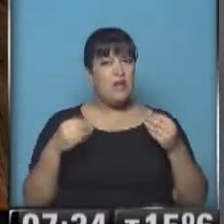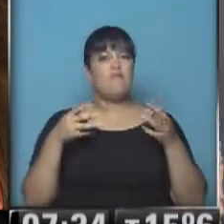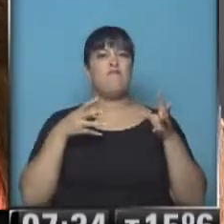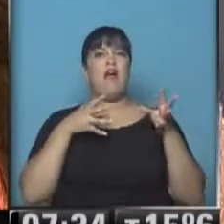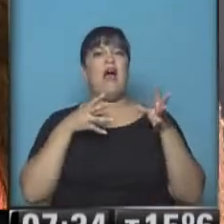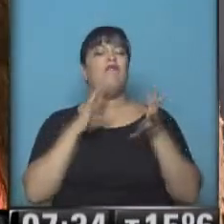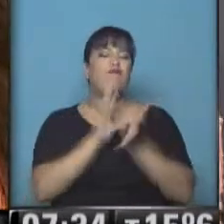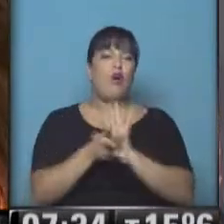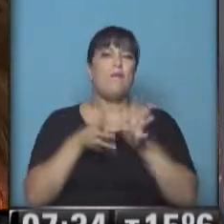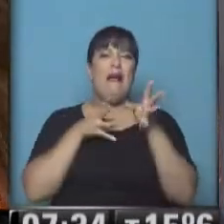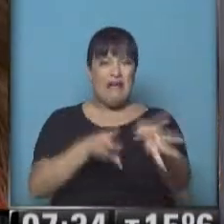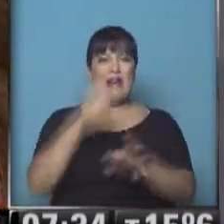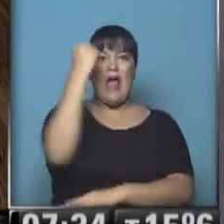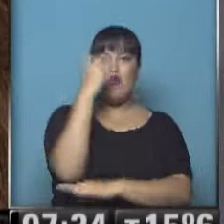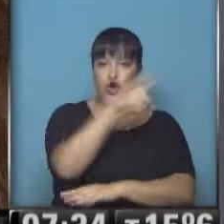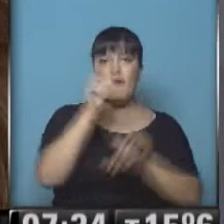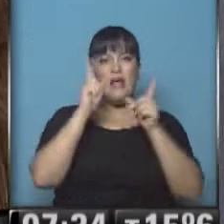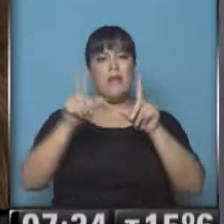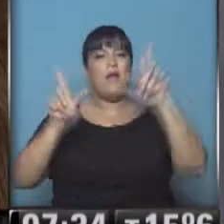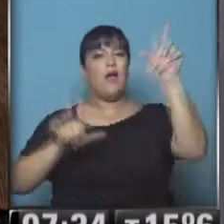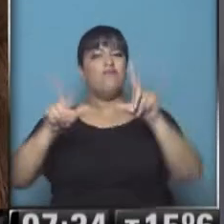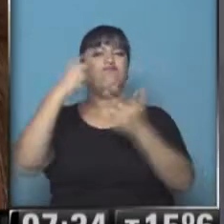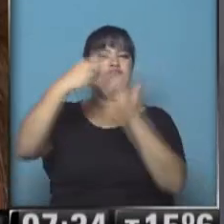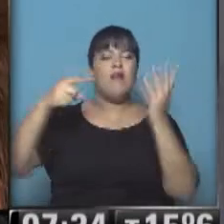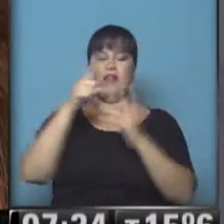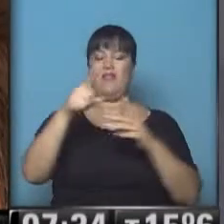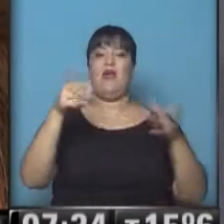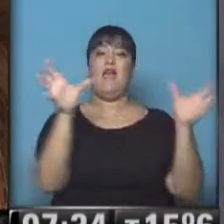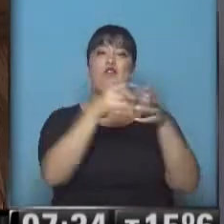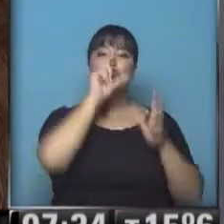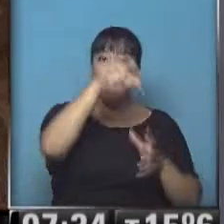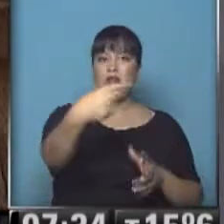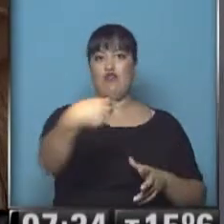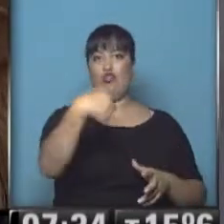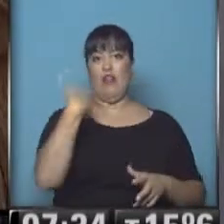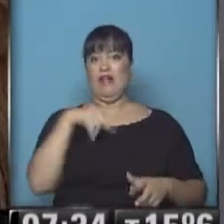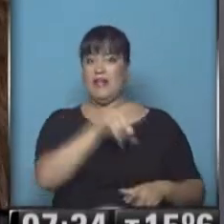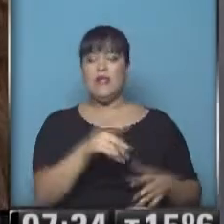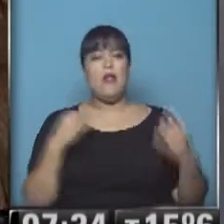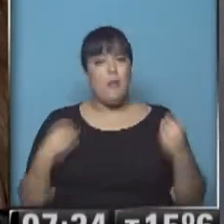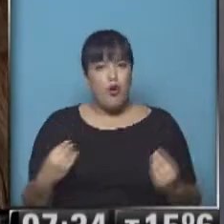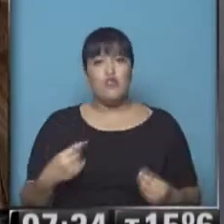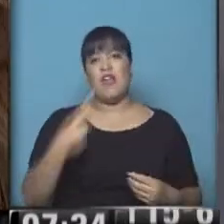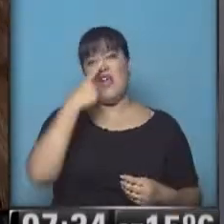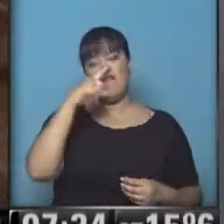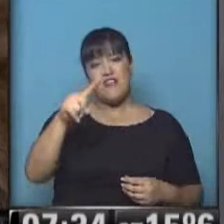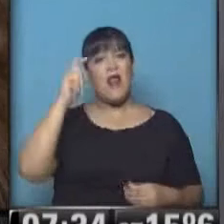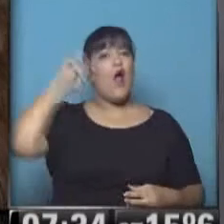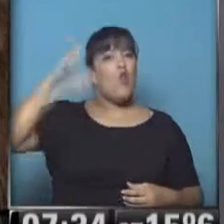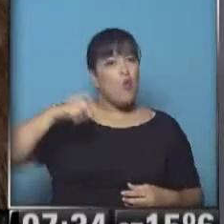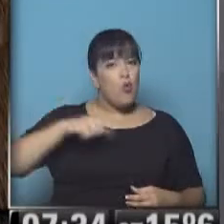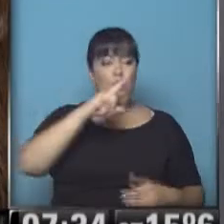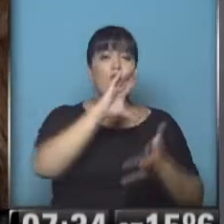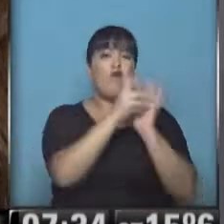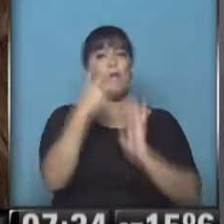económica pero también mediática que llevan a cabo los fondos buitres en contra de argentina porque finalmente el juez griesa es un juez municipal